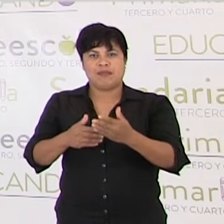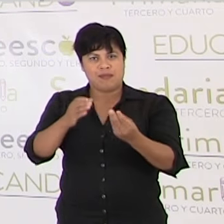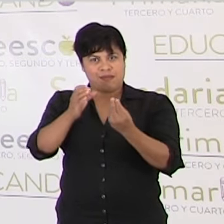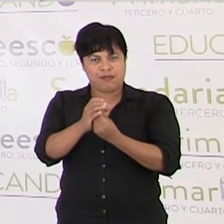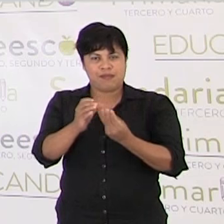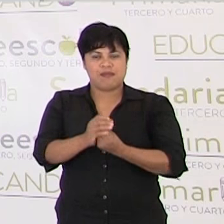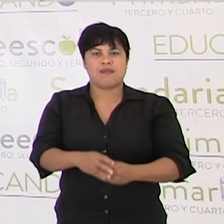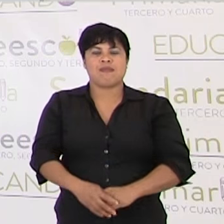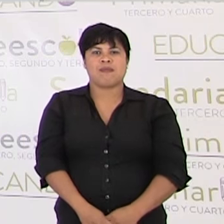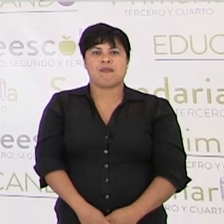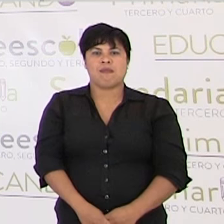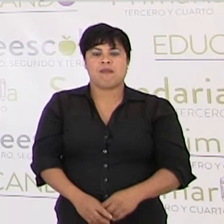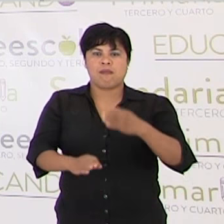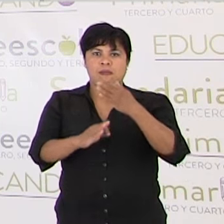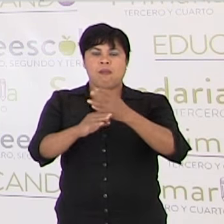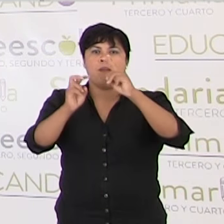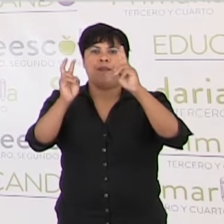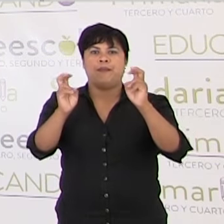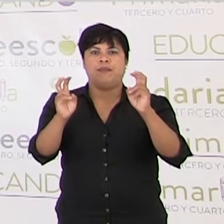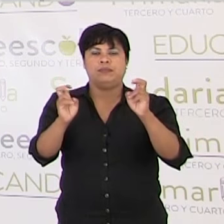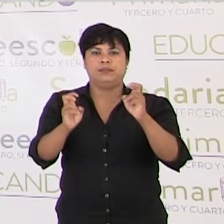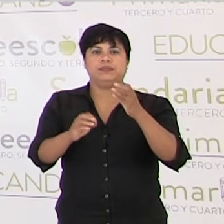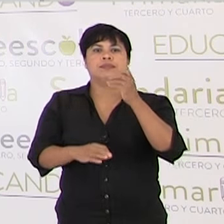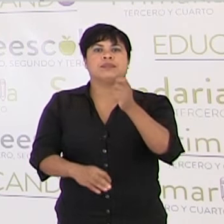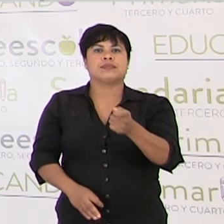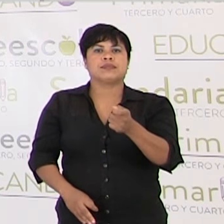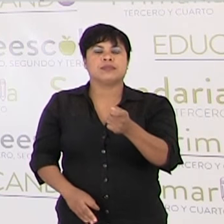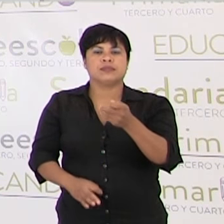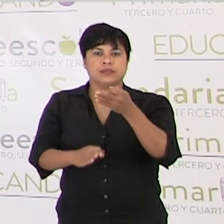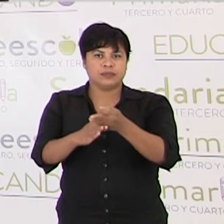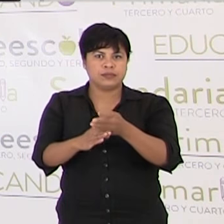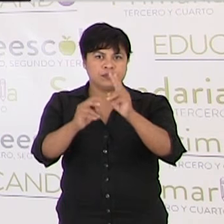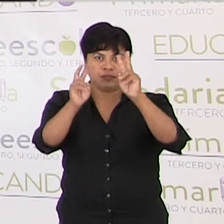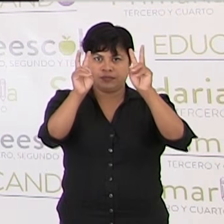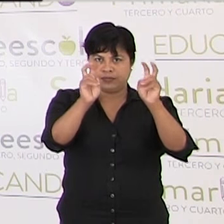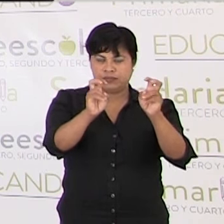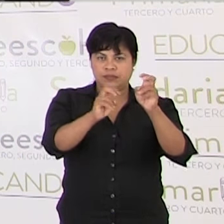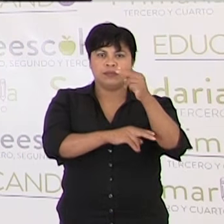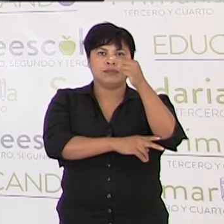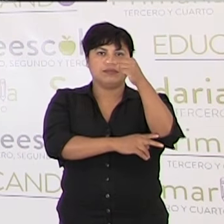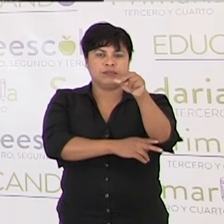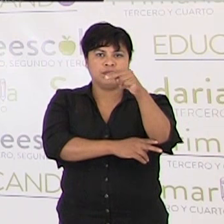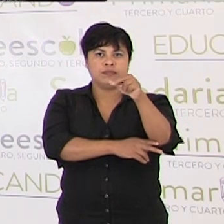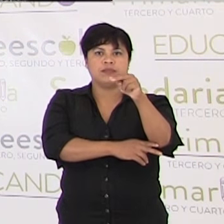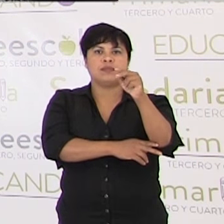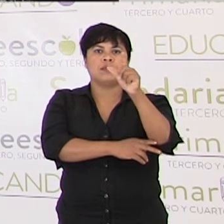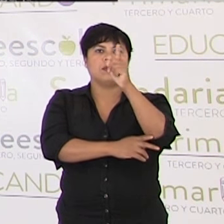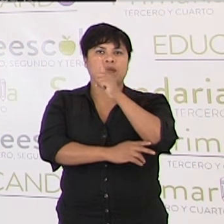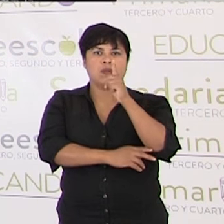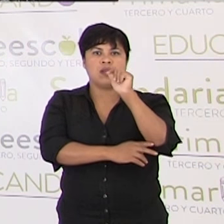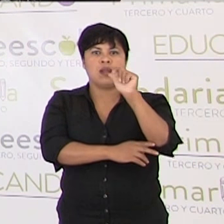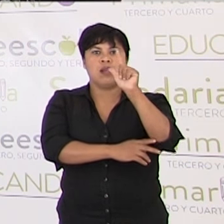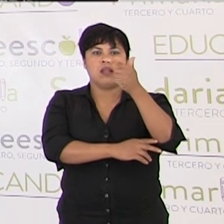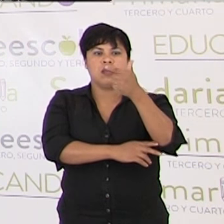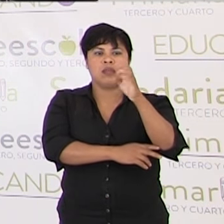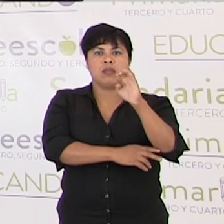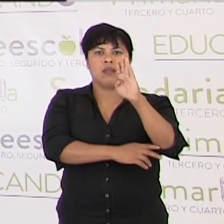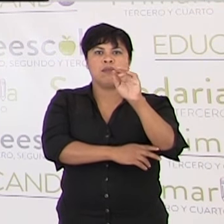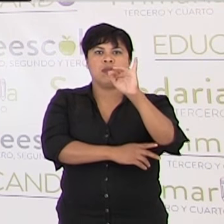sesión. El tema que vamos a abordar hoy es lenguaje algebraico,